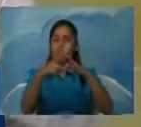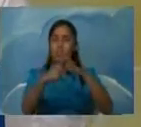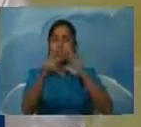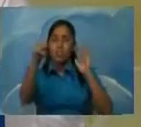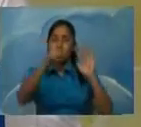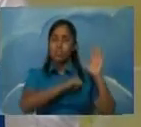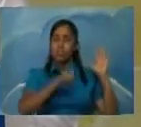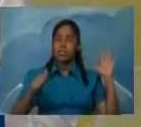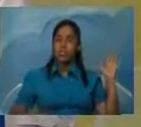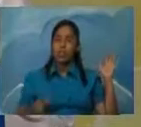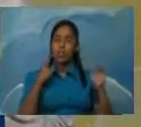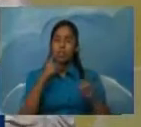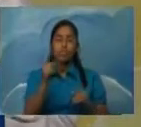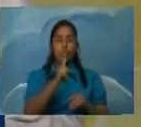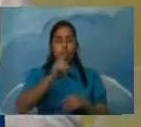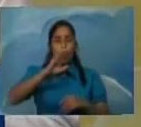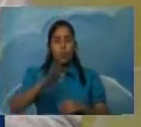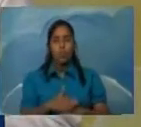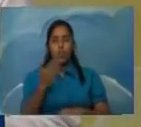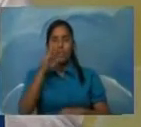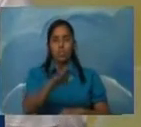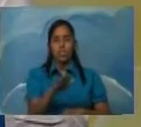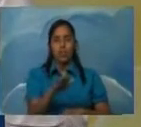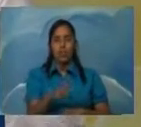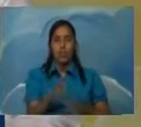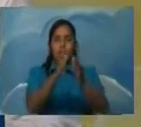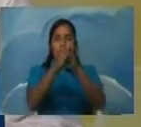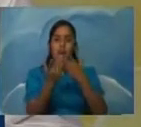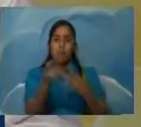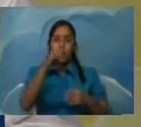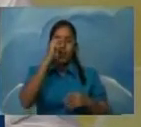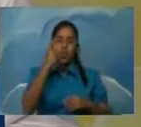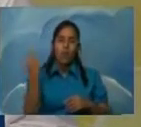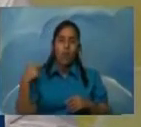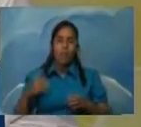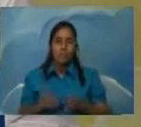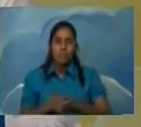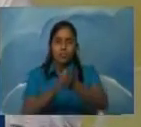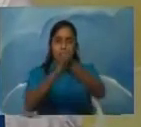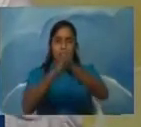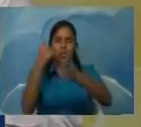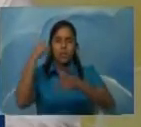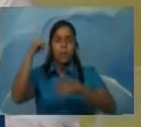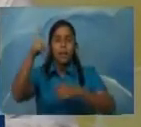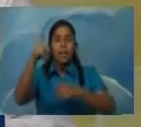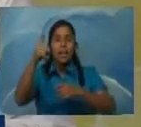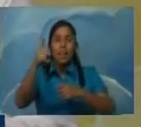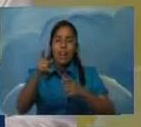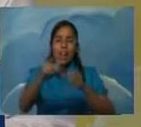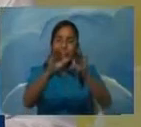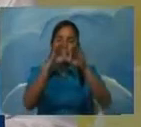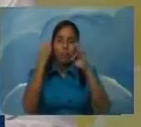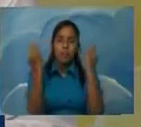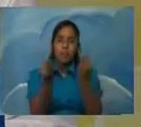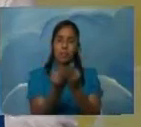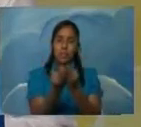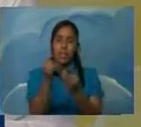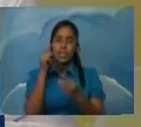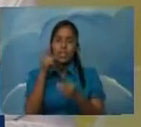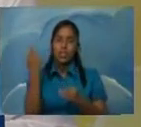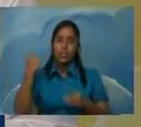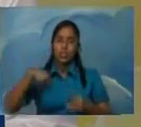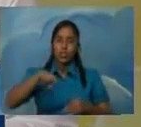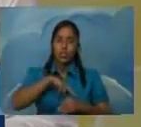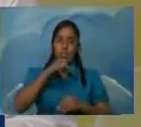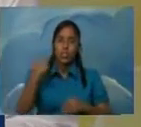que no debe haber. En la palabra de Dios hay instrucciones para la familia y allí nosotros tenemos